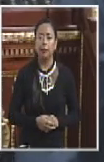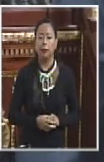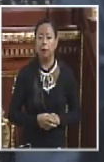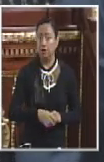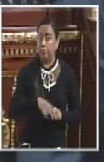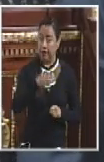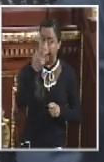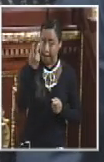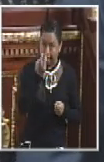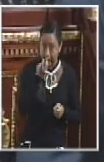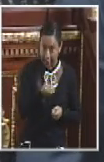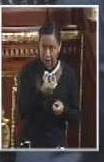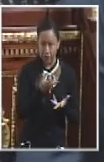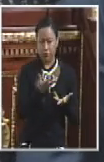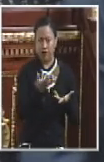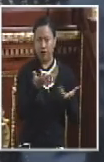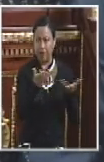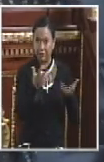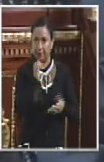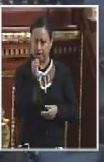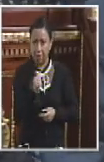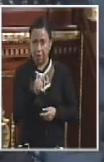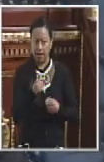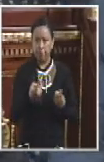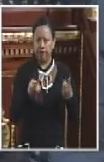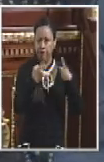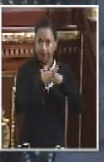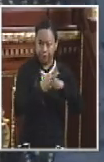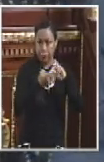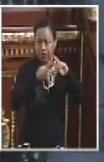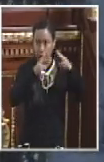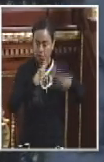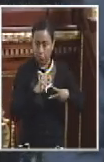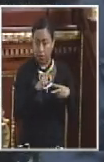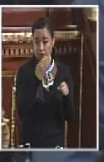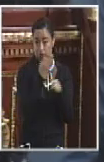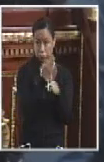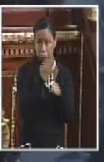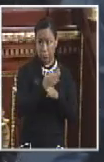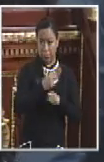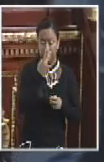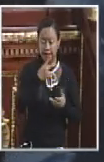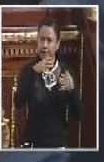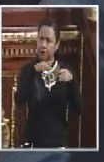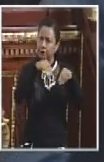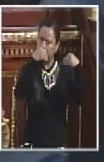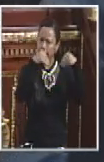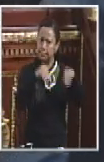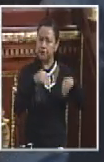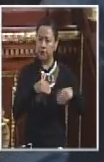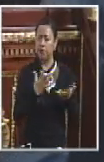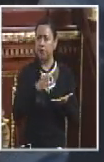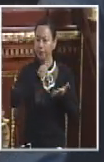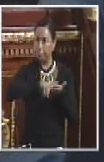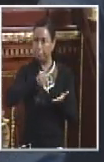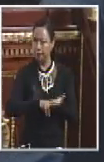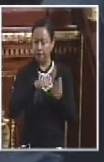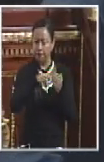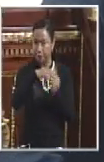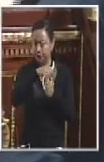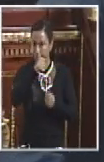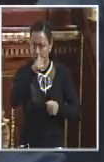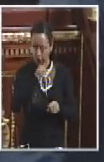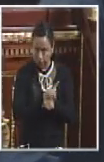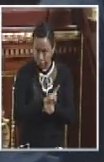contrario, darle hoy nuevamente trámite a un documento que carece de validez constitucional, es poner